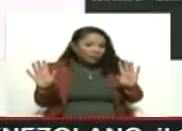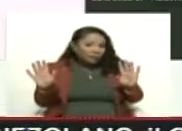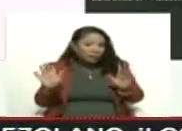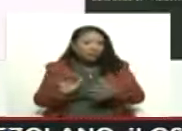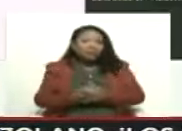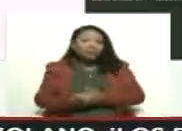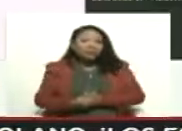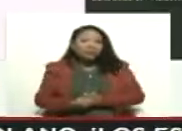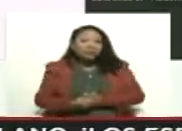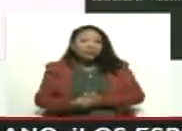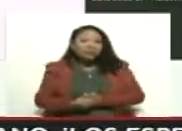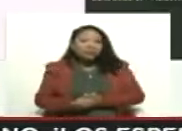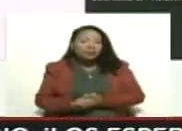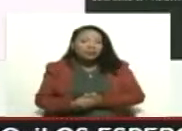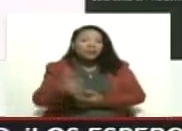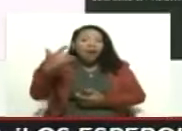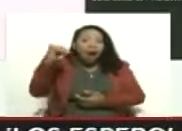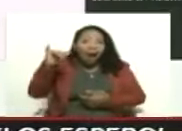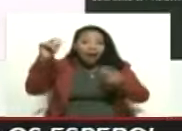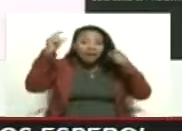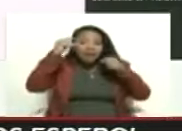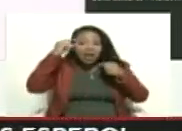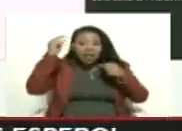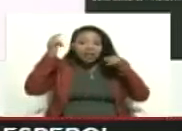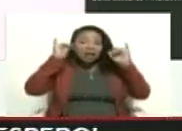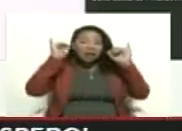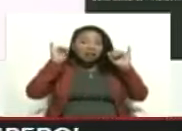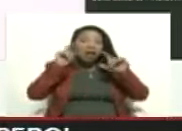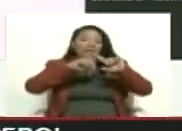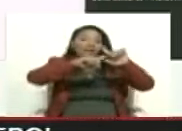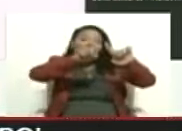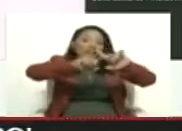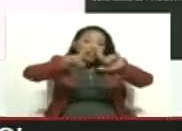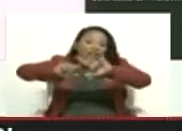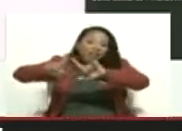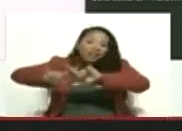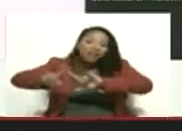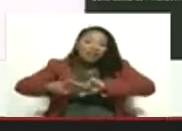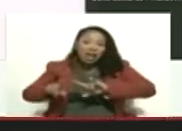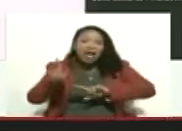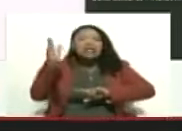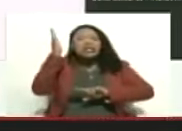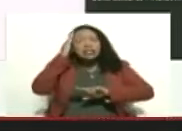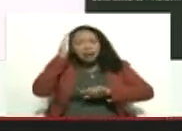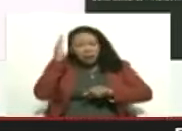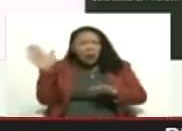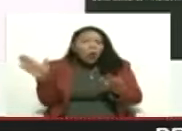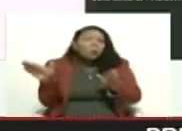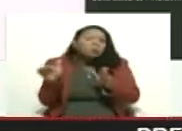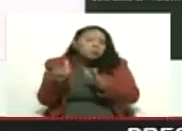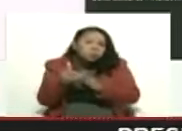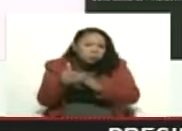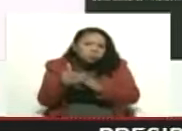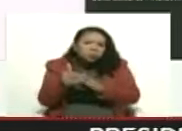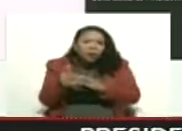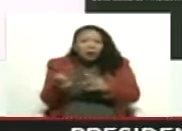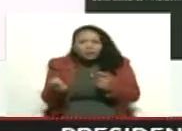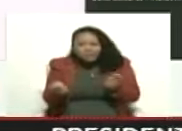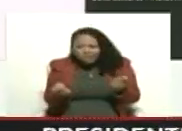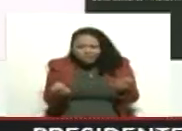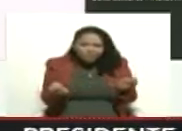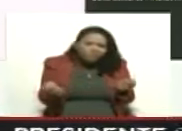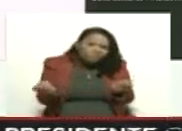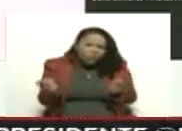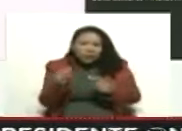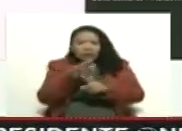Ah tiene su su festividades y sabemos las limitaciones sabemos la la la situación del